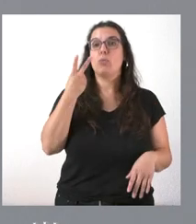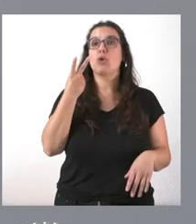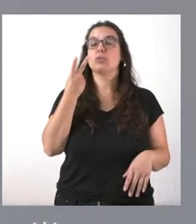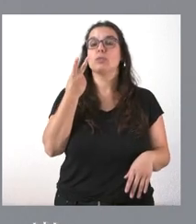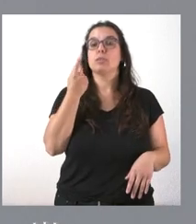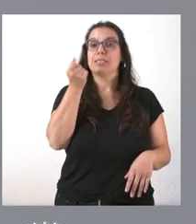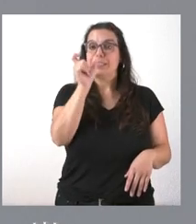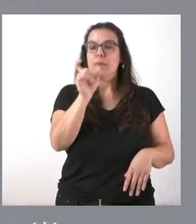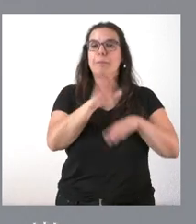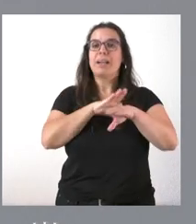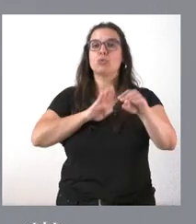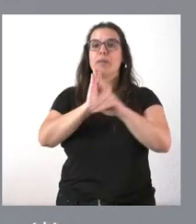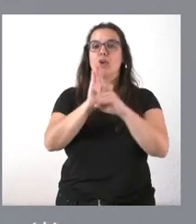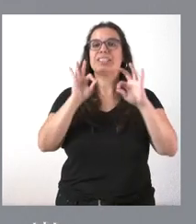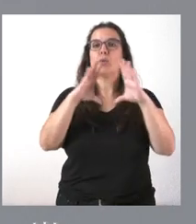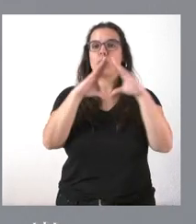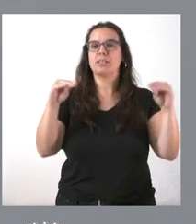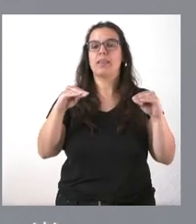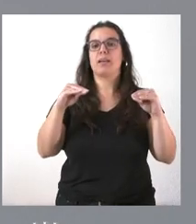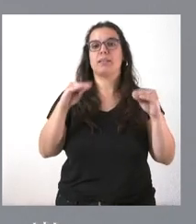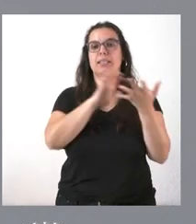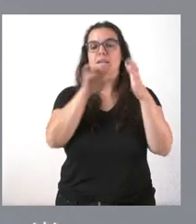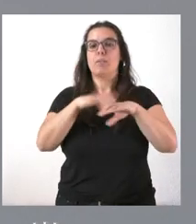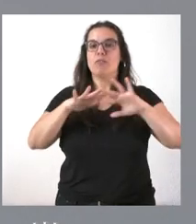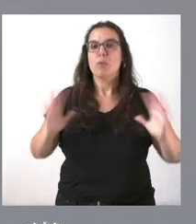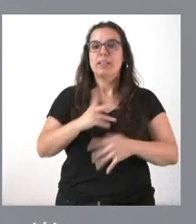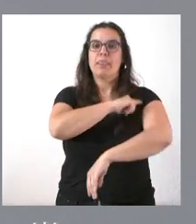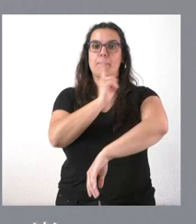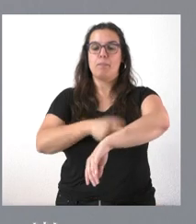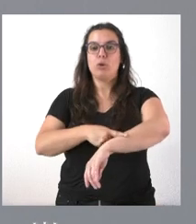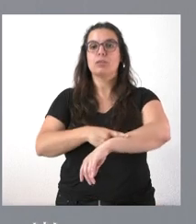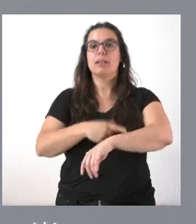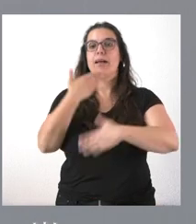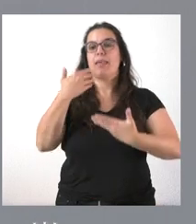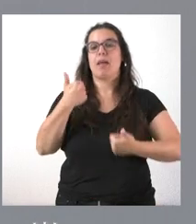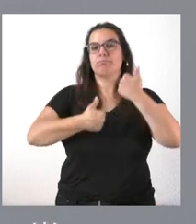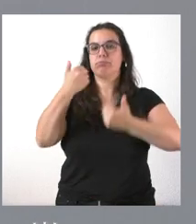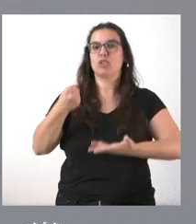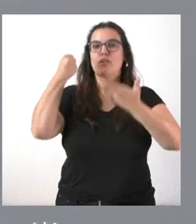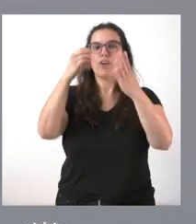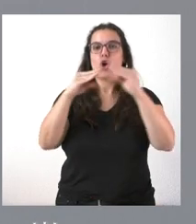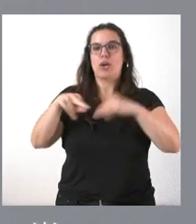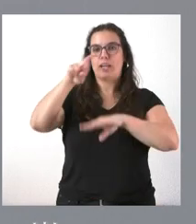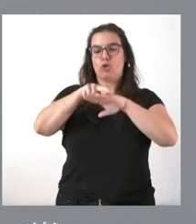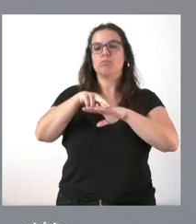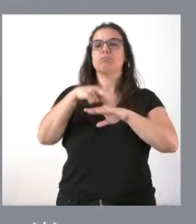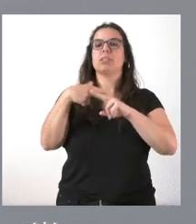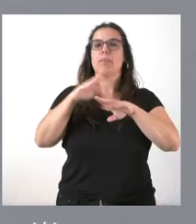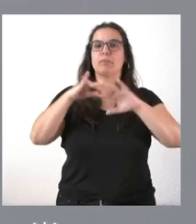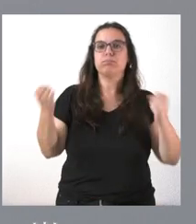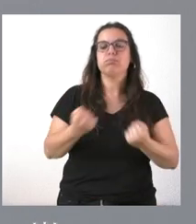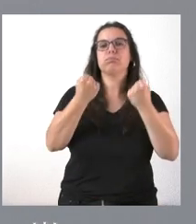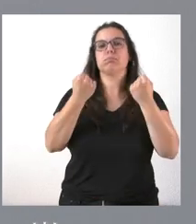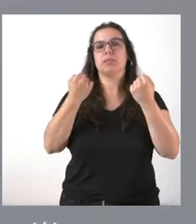para las subvenciones a las universidades de Castilla y León para fomentar el deporte con el trofeo rector son actividades de promoción y programas de apoyo